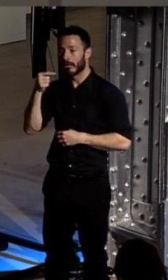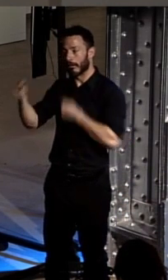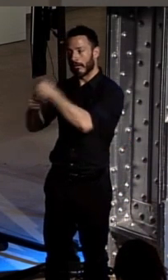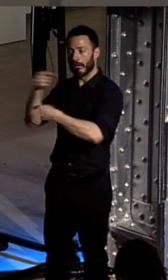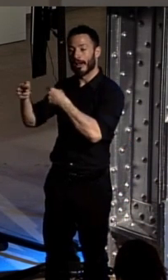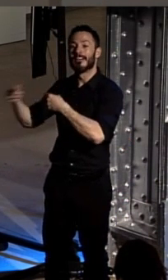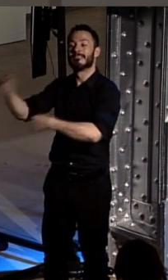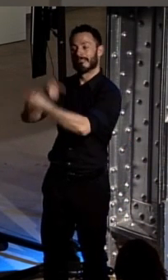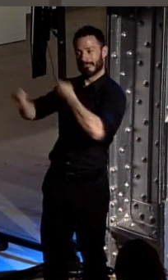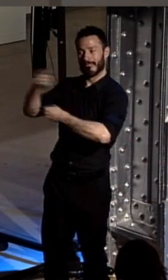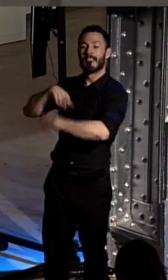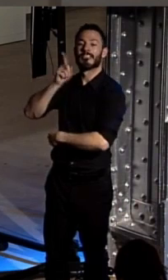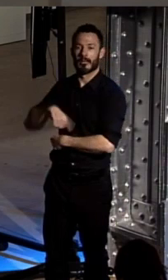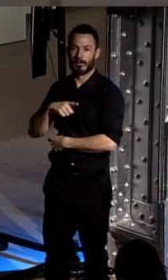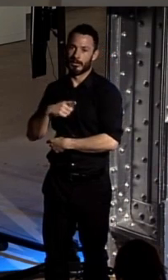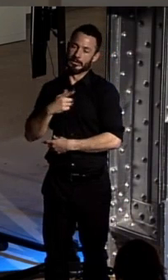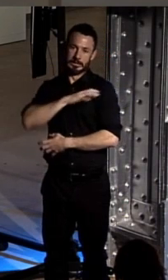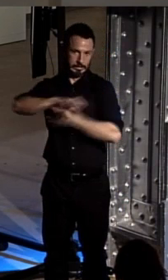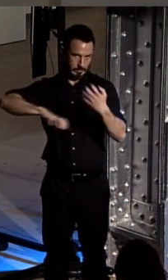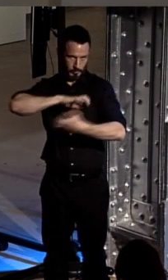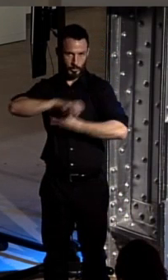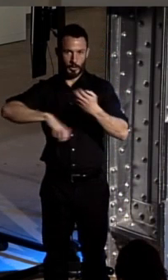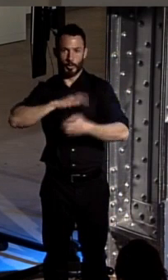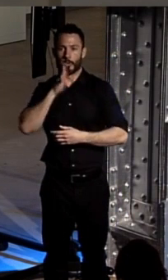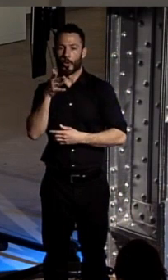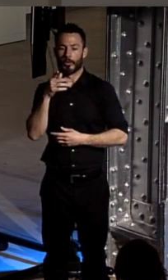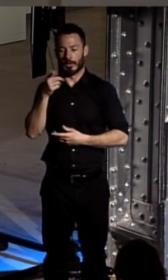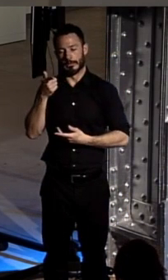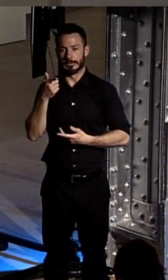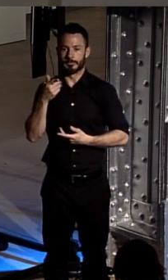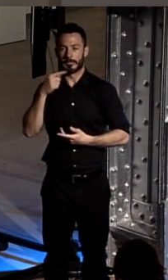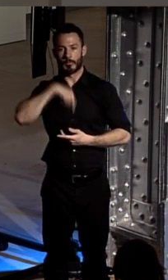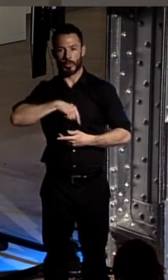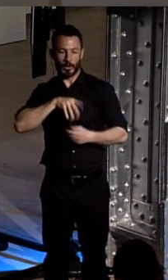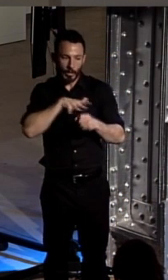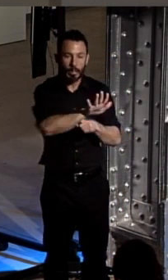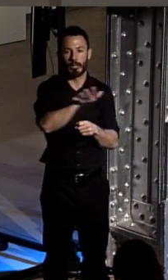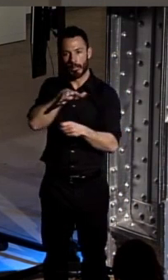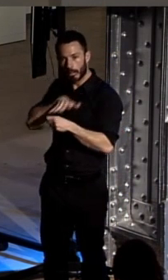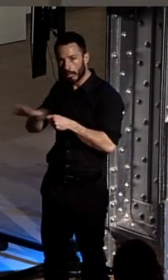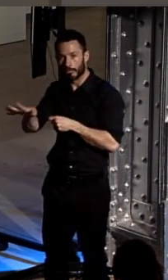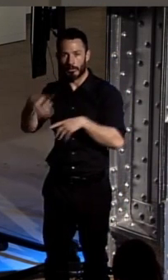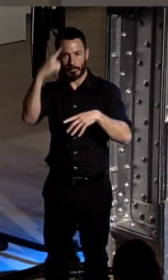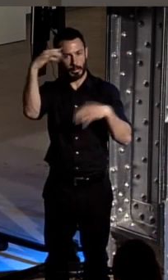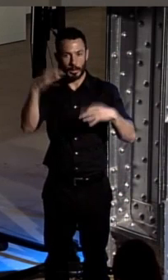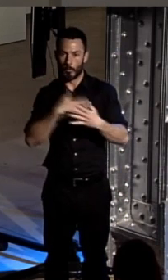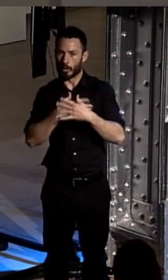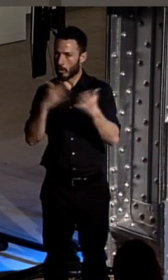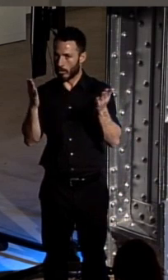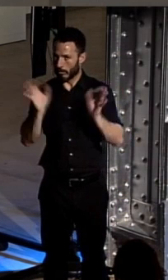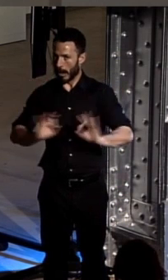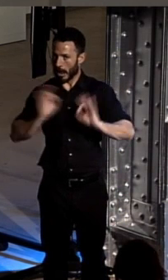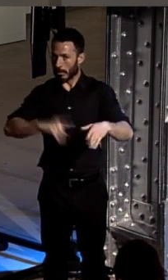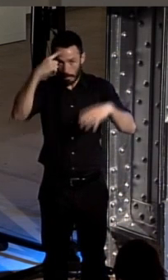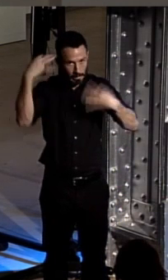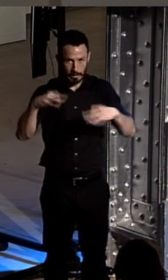Este estudio fue muy controvertido porque fue una manera de inducir emociones subliminal, porque nadie se ofreció voluntario a este estudio,